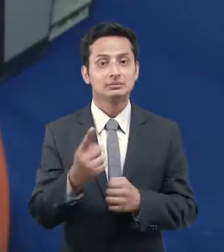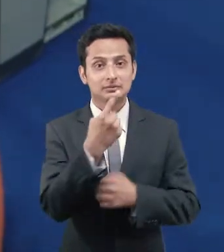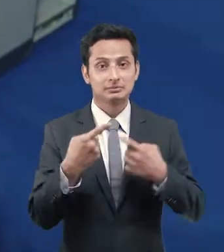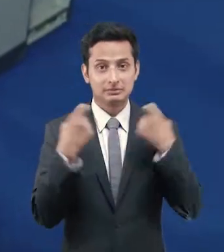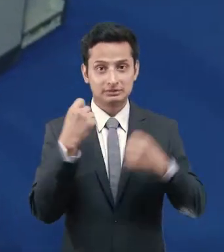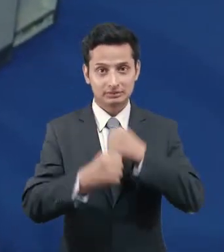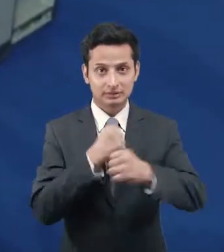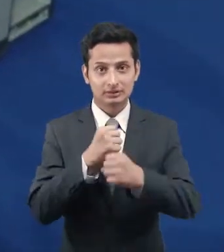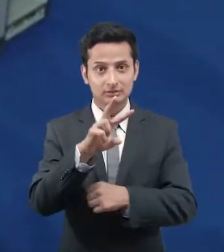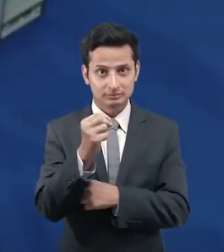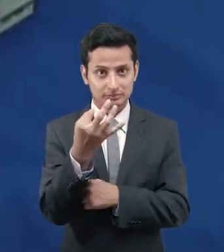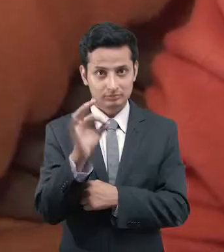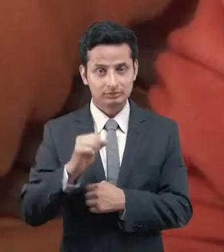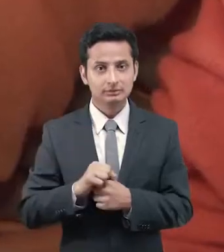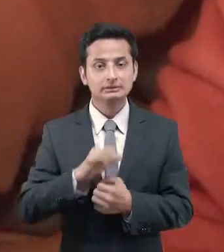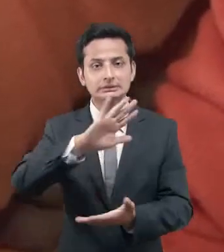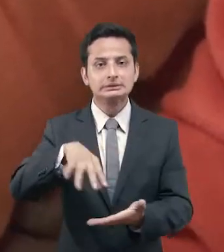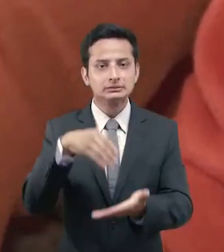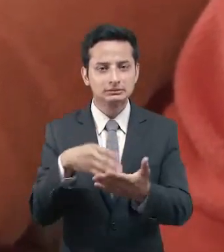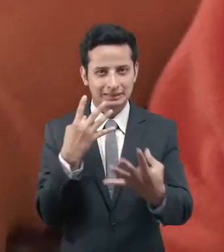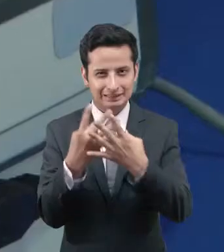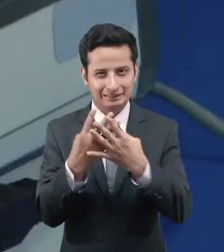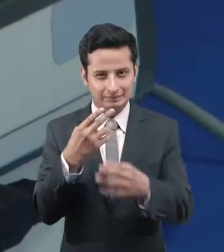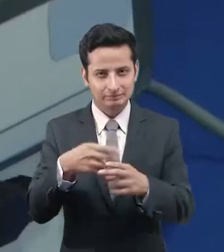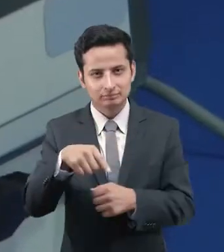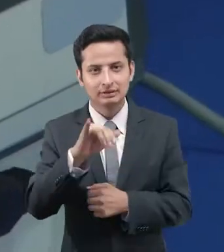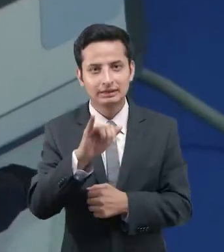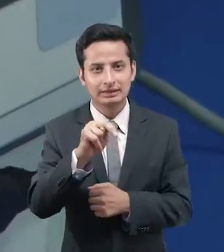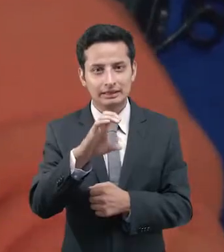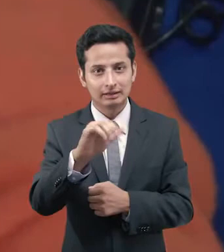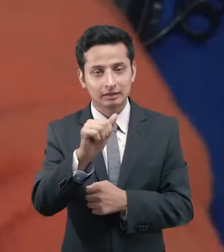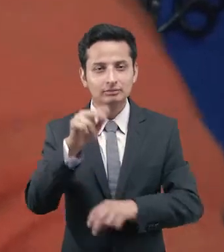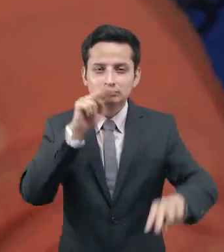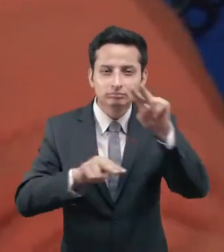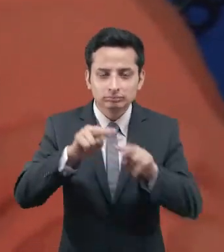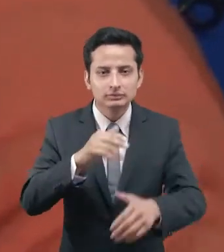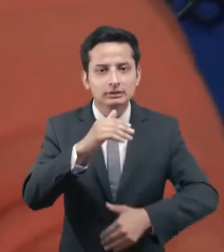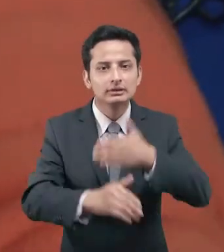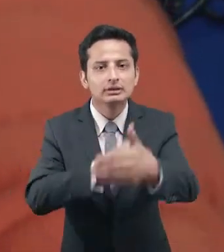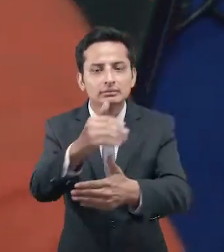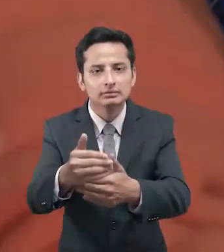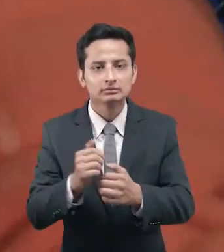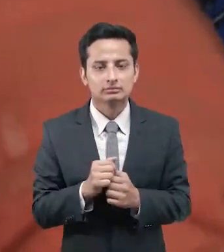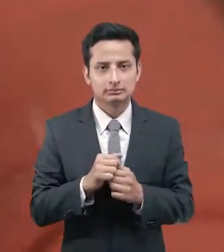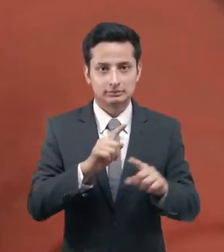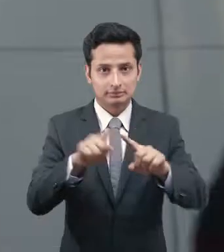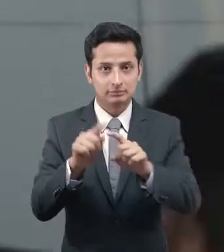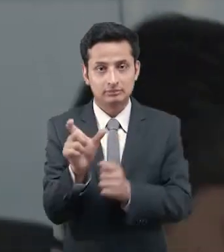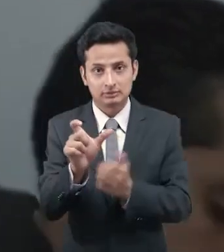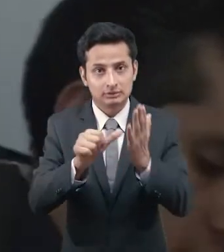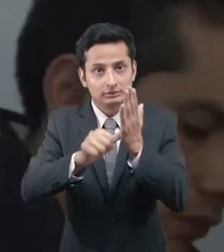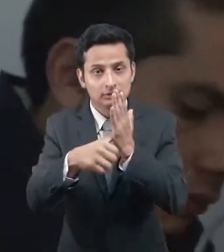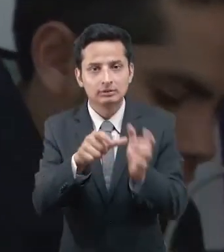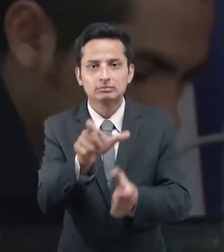Este 1 de marzo de 2019, en el Centro de Detención Provisional El Inca, se verificó el avance del proceso de cedulación de